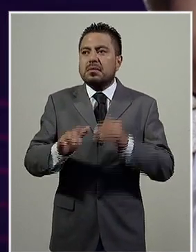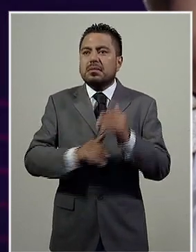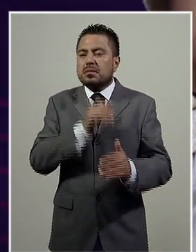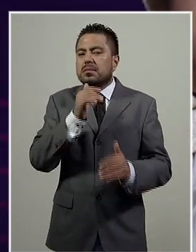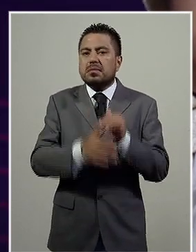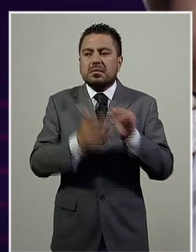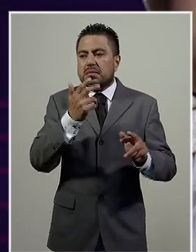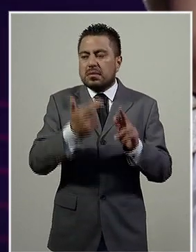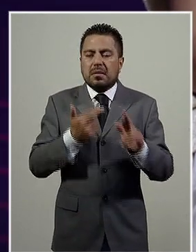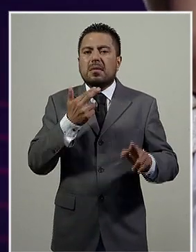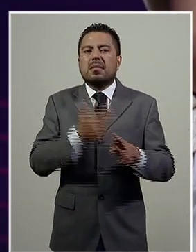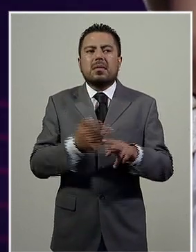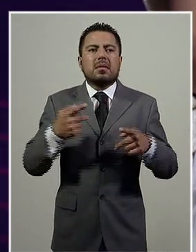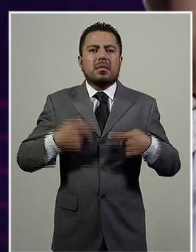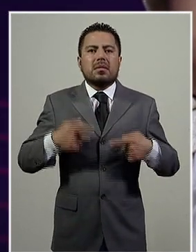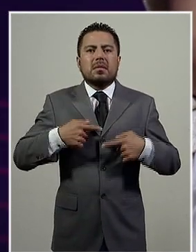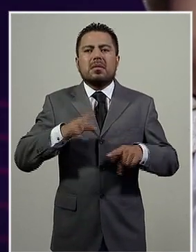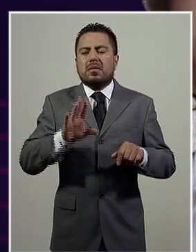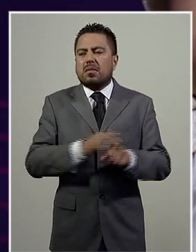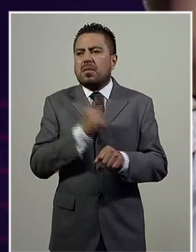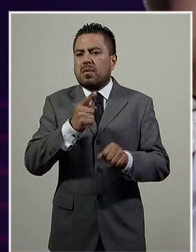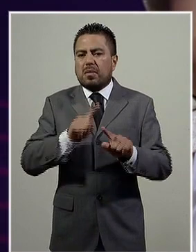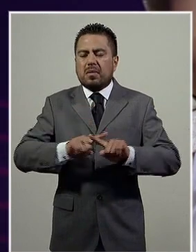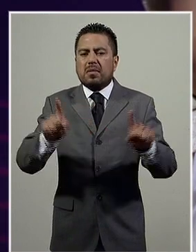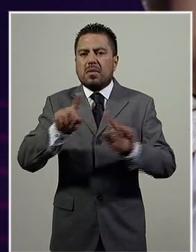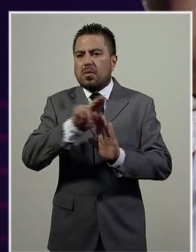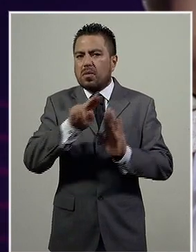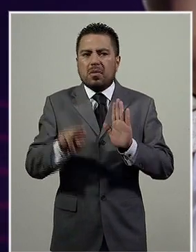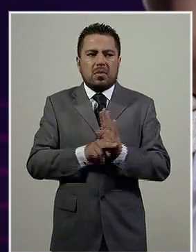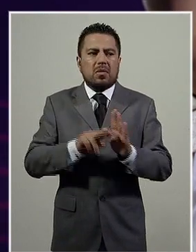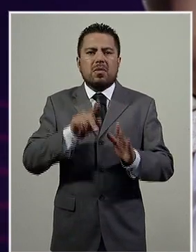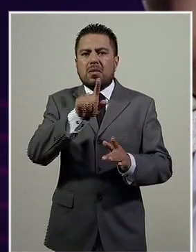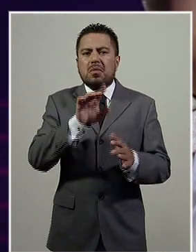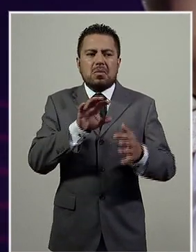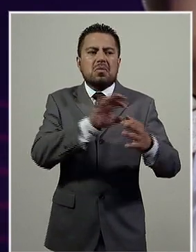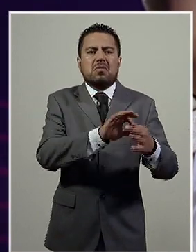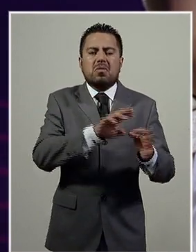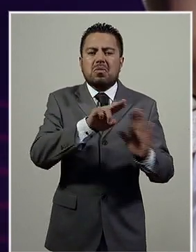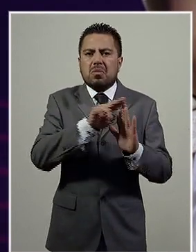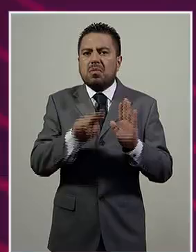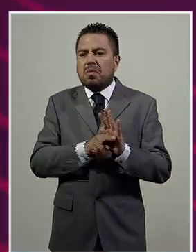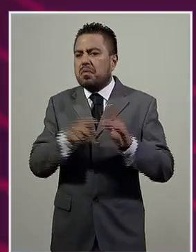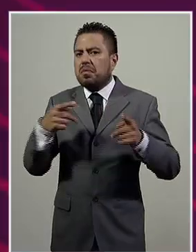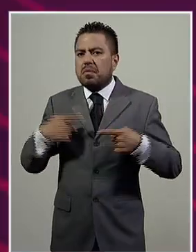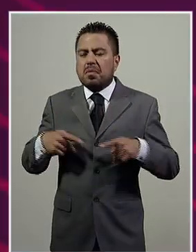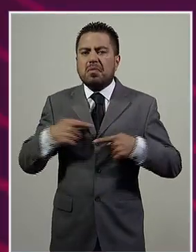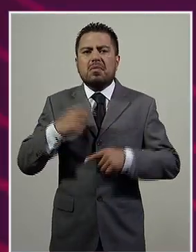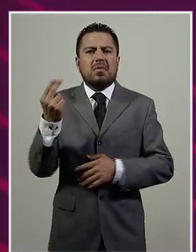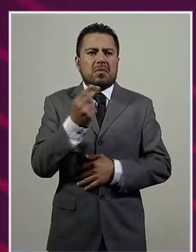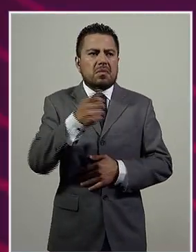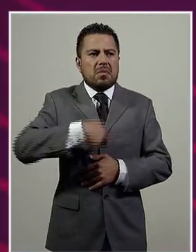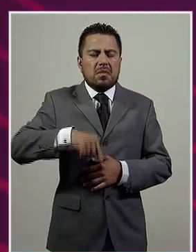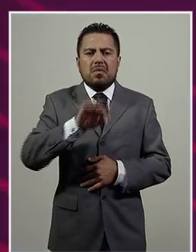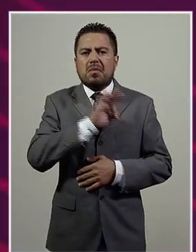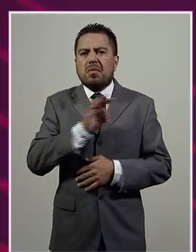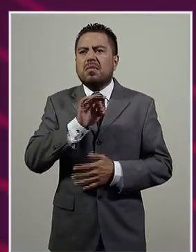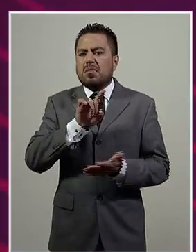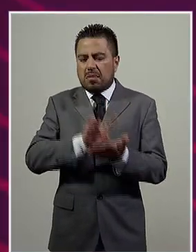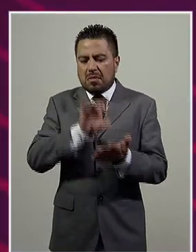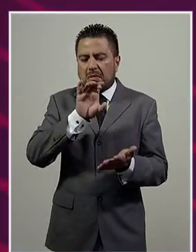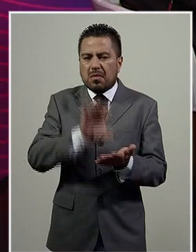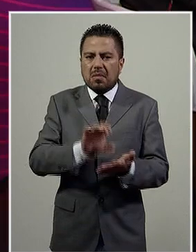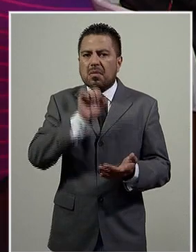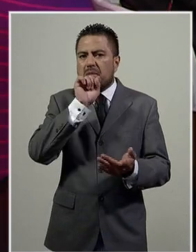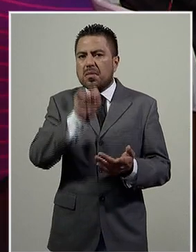también responsabilizando a la persona por ser distinta a tu Exacto. norma, en lugar de adaptar la norma a lo que las personas requieren. Las personas necesitan. Que en